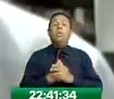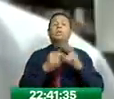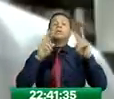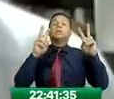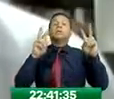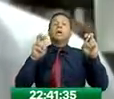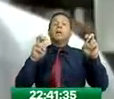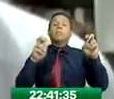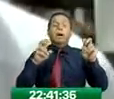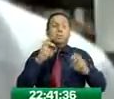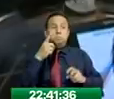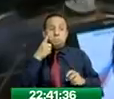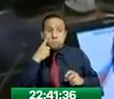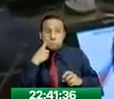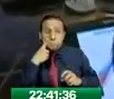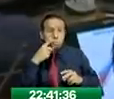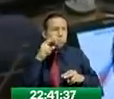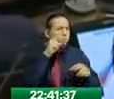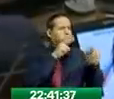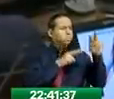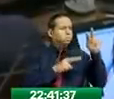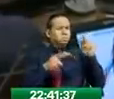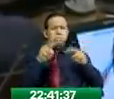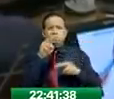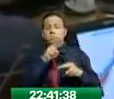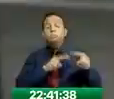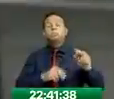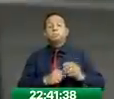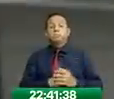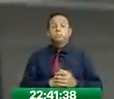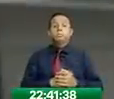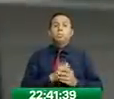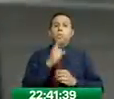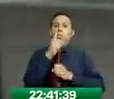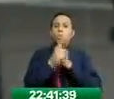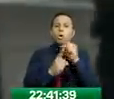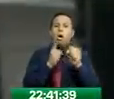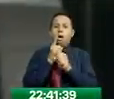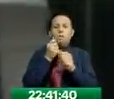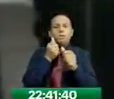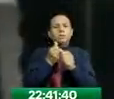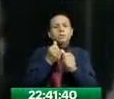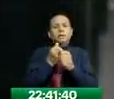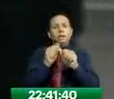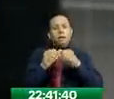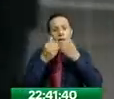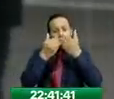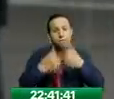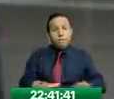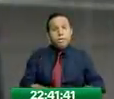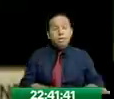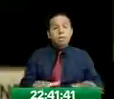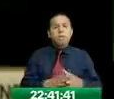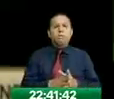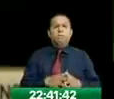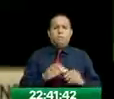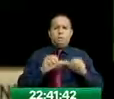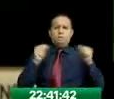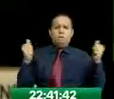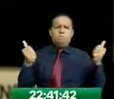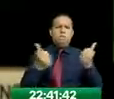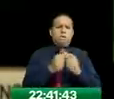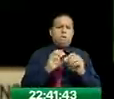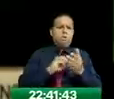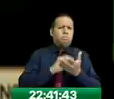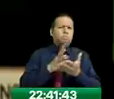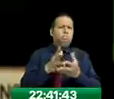haya sospechas. A menos de un año de terminar con el periodo, la Asamblea tiene menos del 10% de aprobación y aún menor